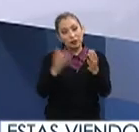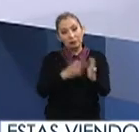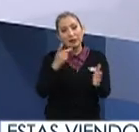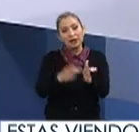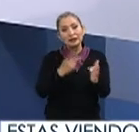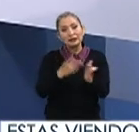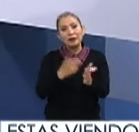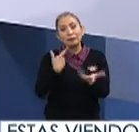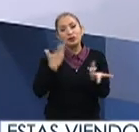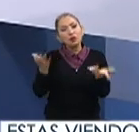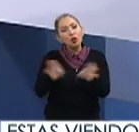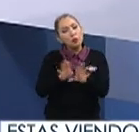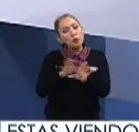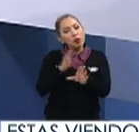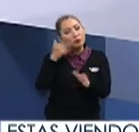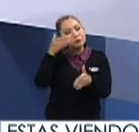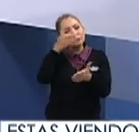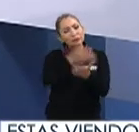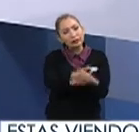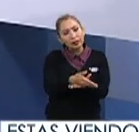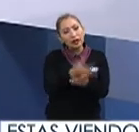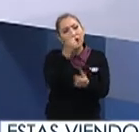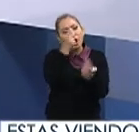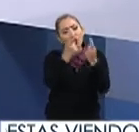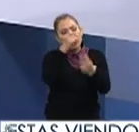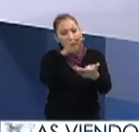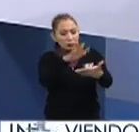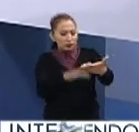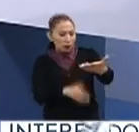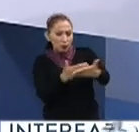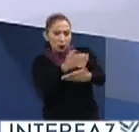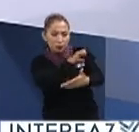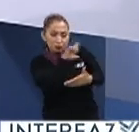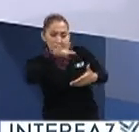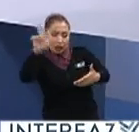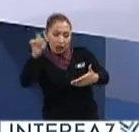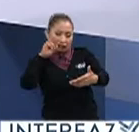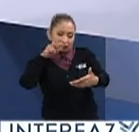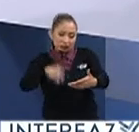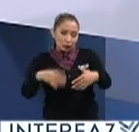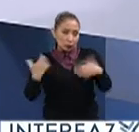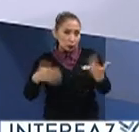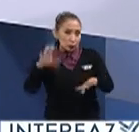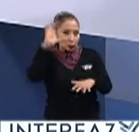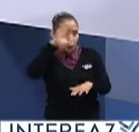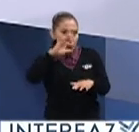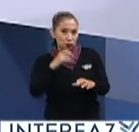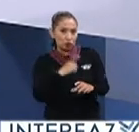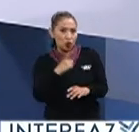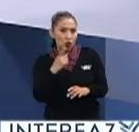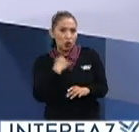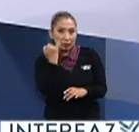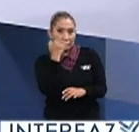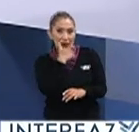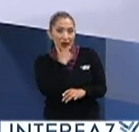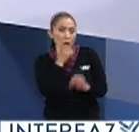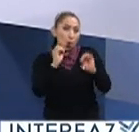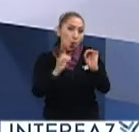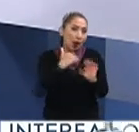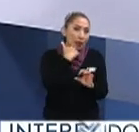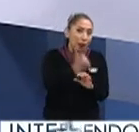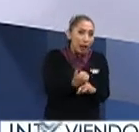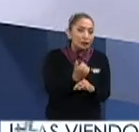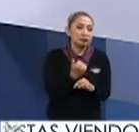veces nos quedamos inmersos en ciertas publicaciones muy especializadas, incluso solamente en el idioma inglés o en el